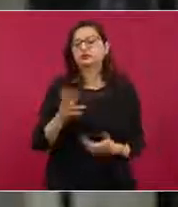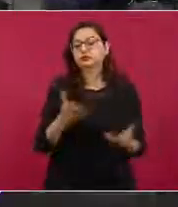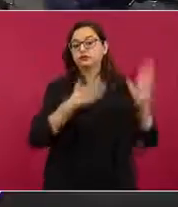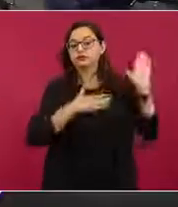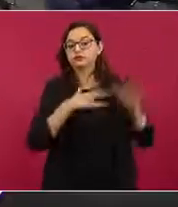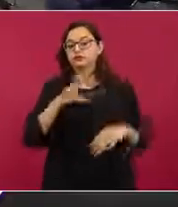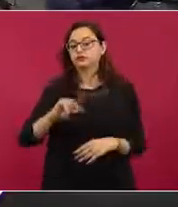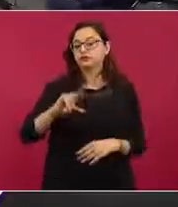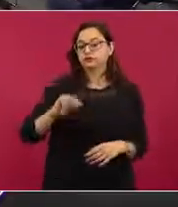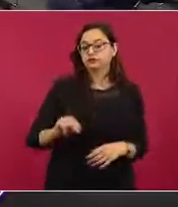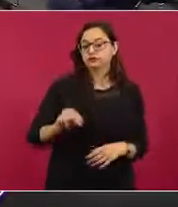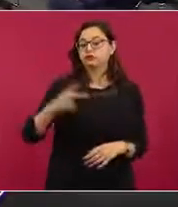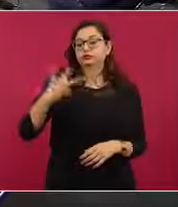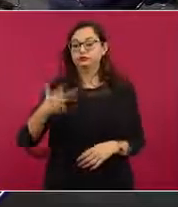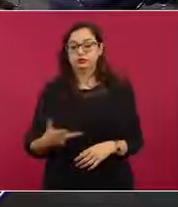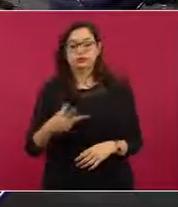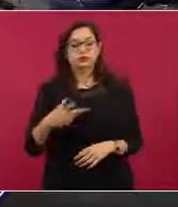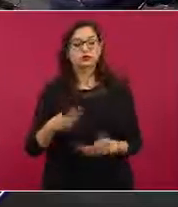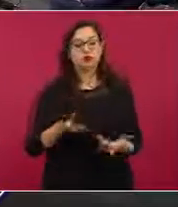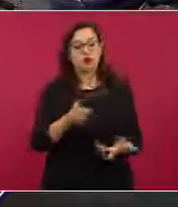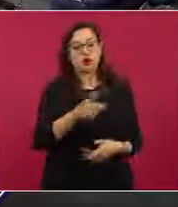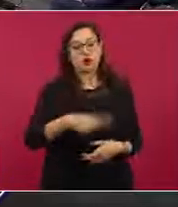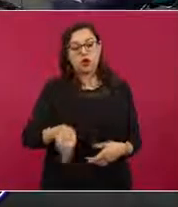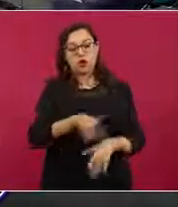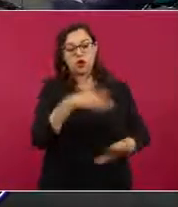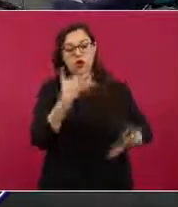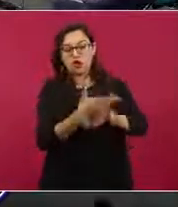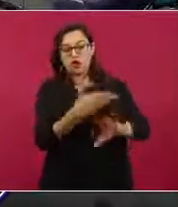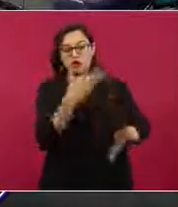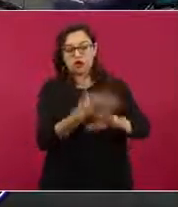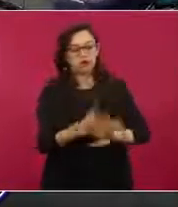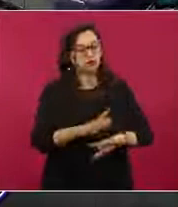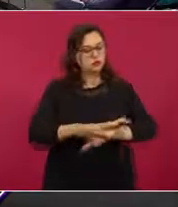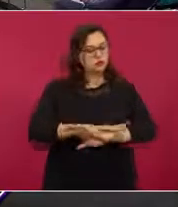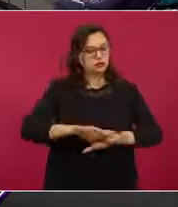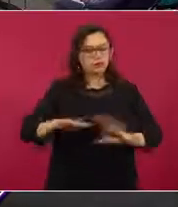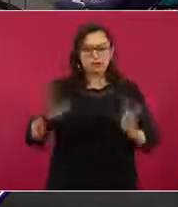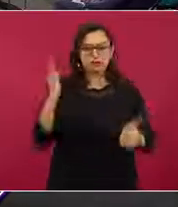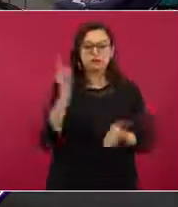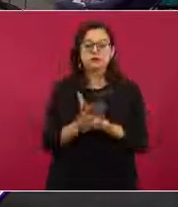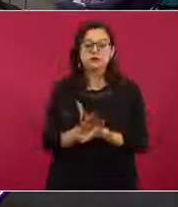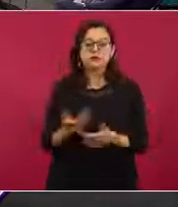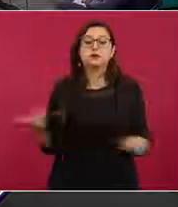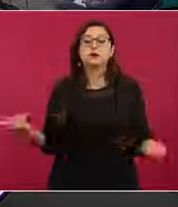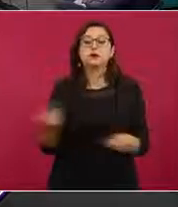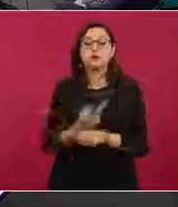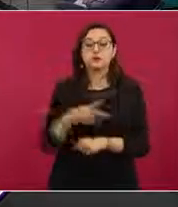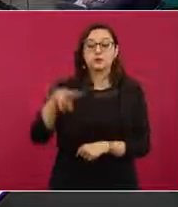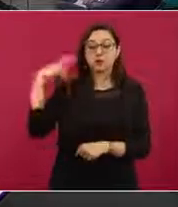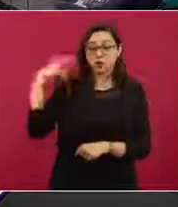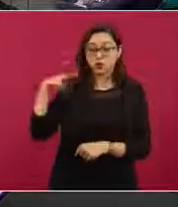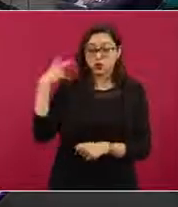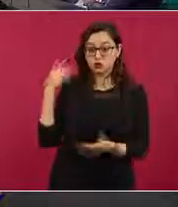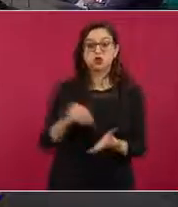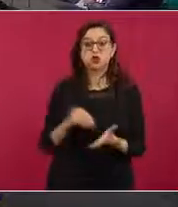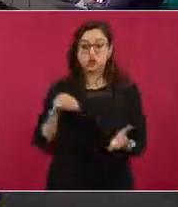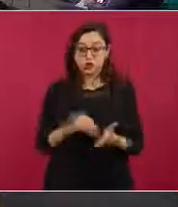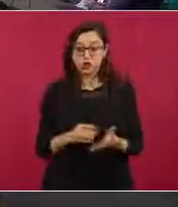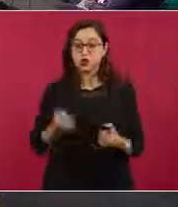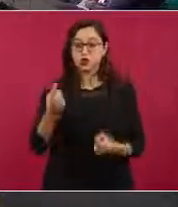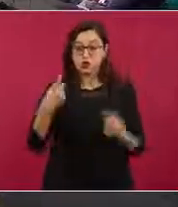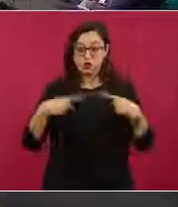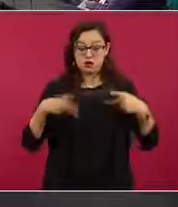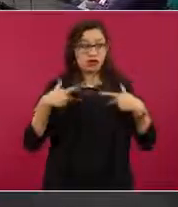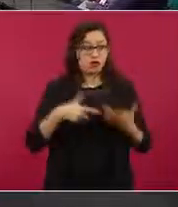funcionarios. En este último caso, el subsistema CECITEP de Veracruz ha despedido trabajadores.